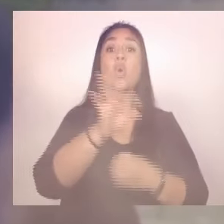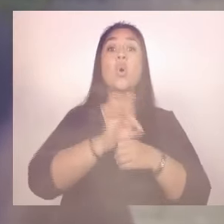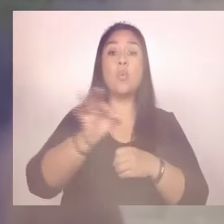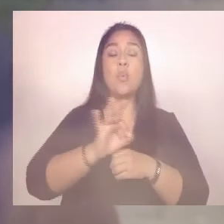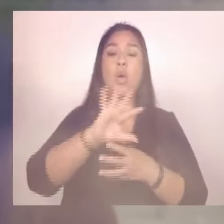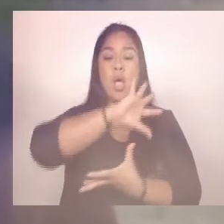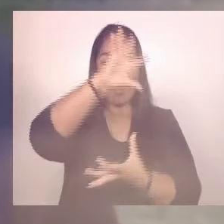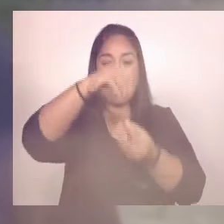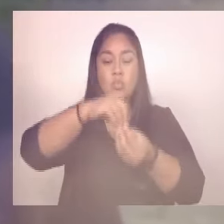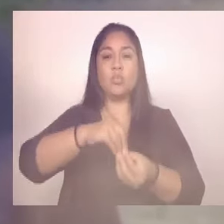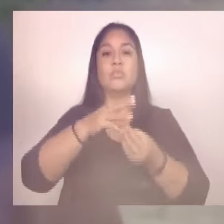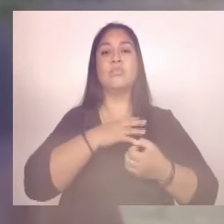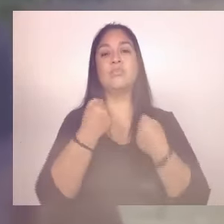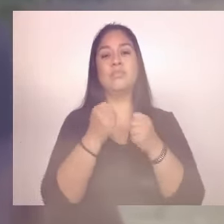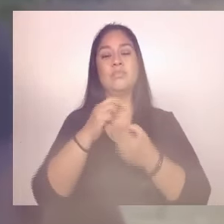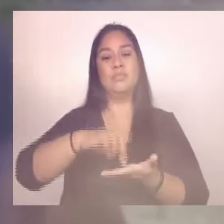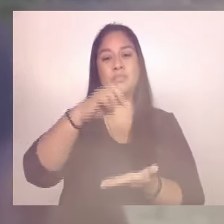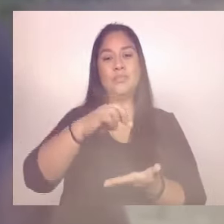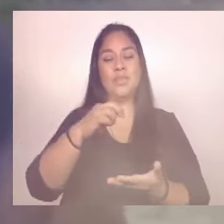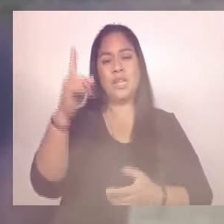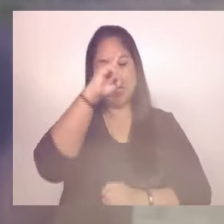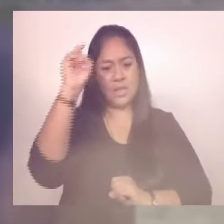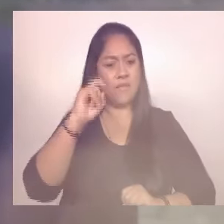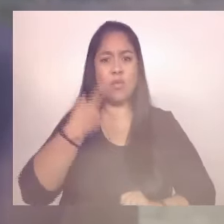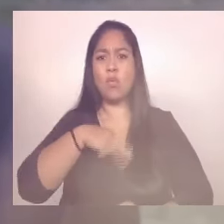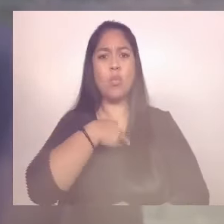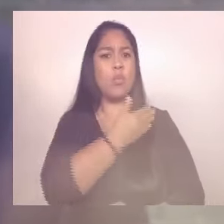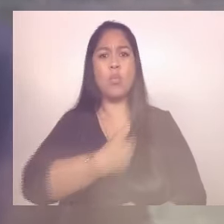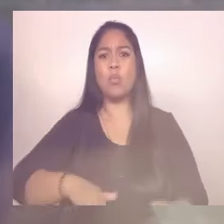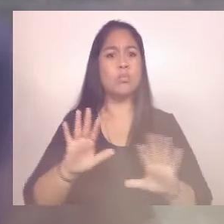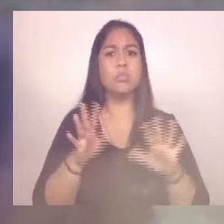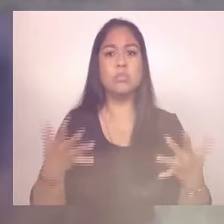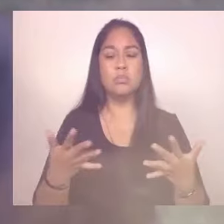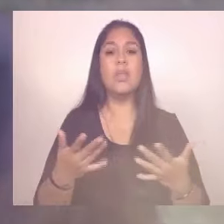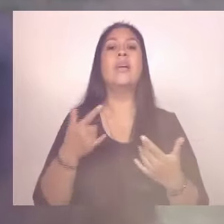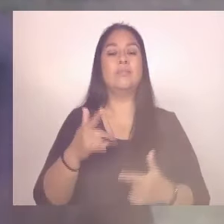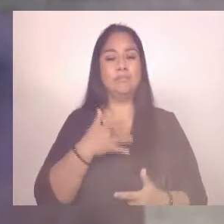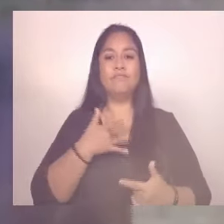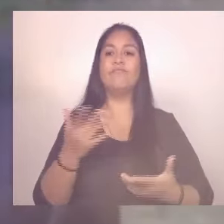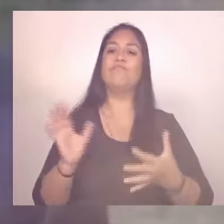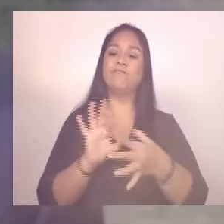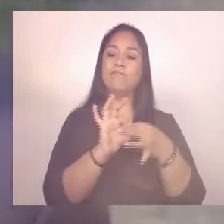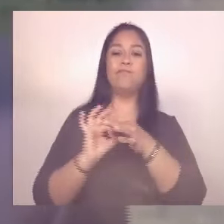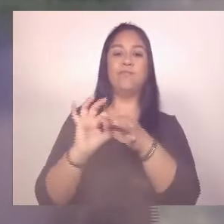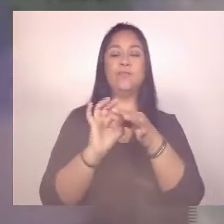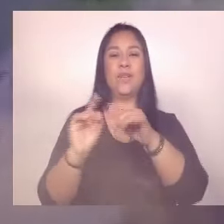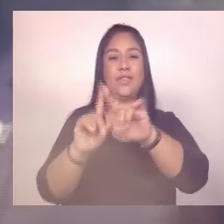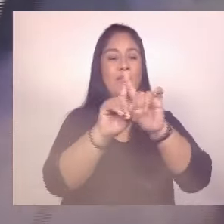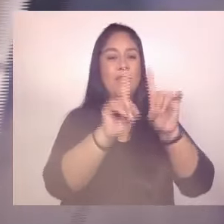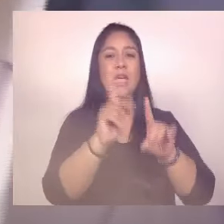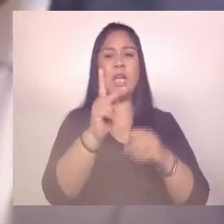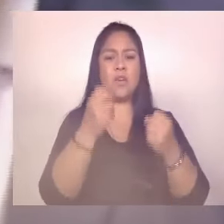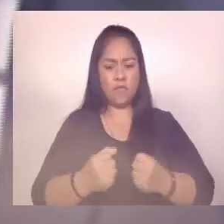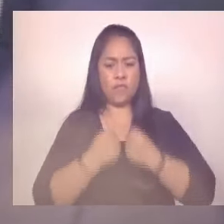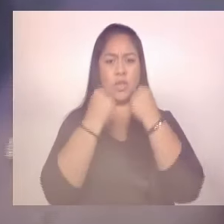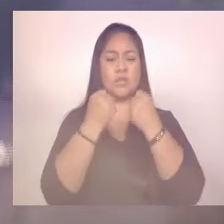juntos conformamos una nación. Y el rol de nuestro gobierno es darle sentido de unidad a esa diversidad y